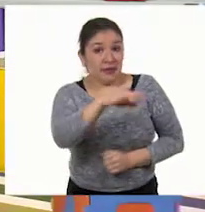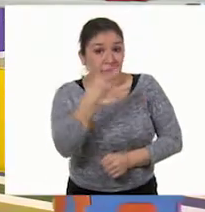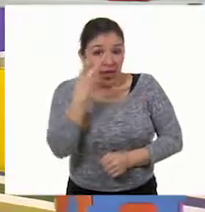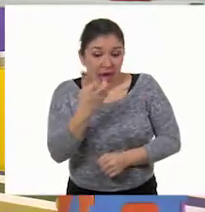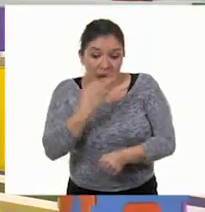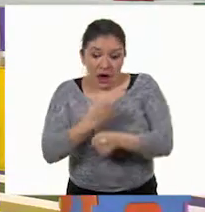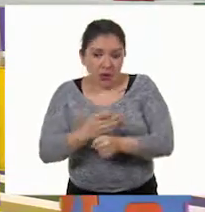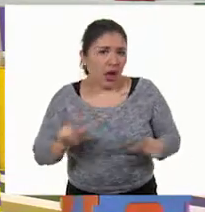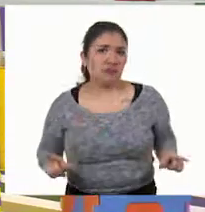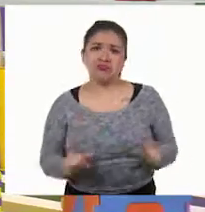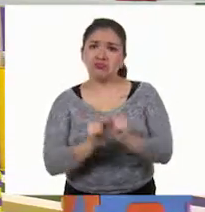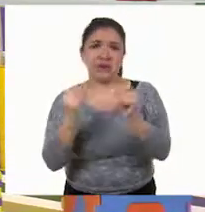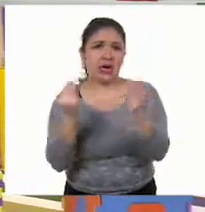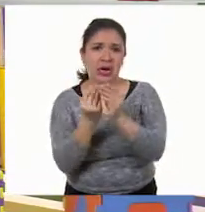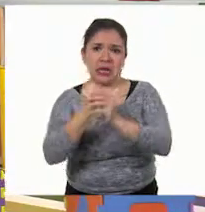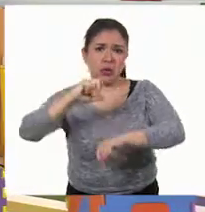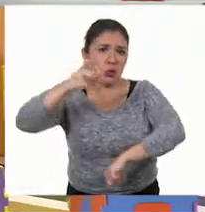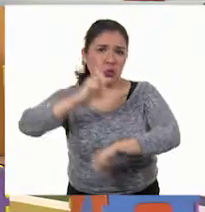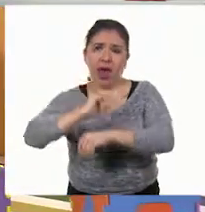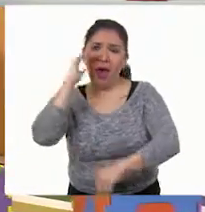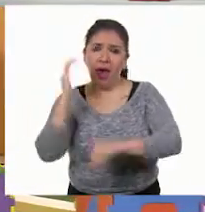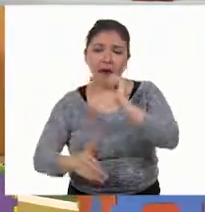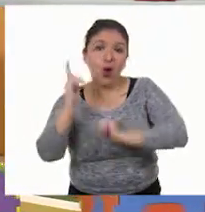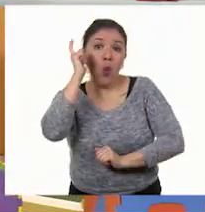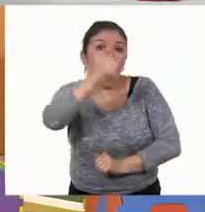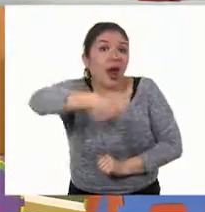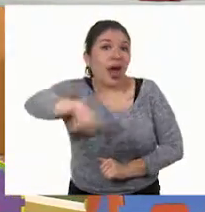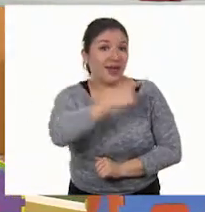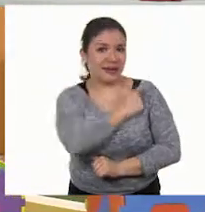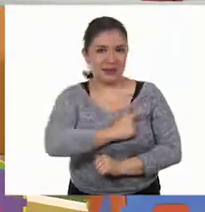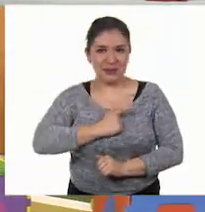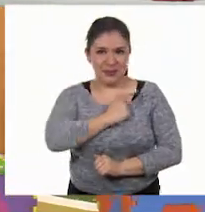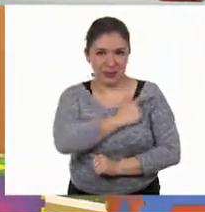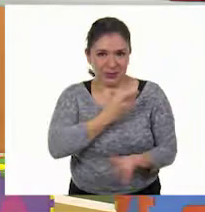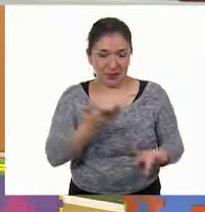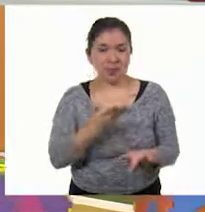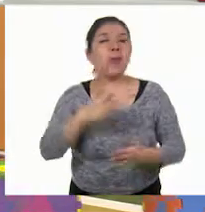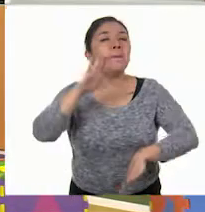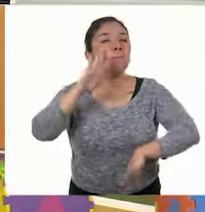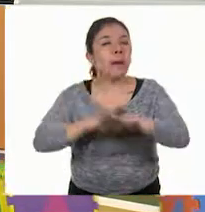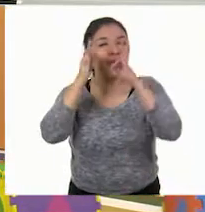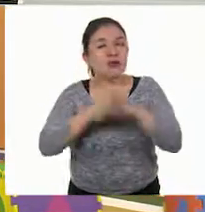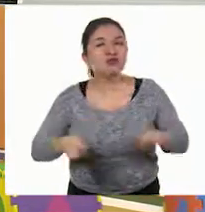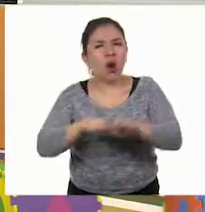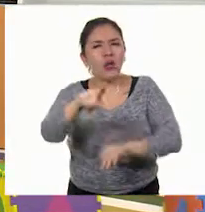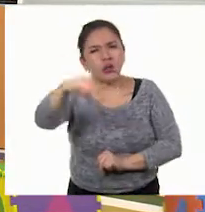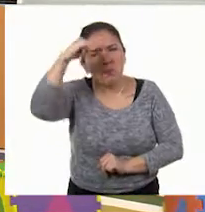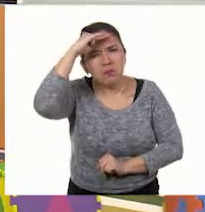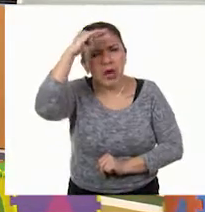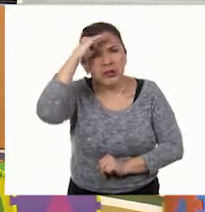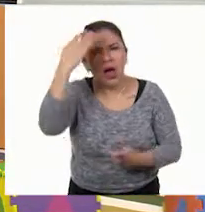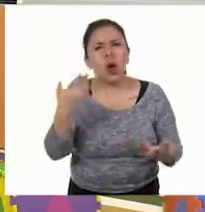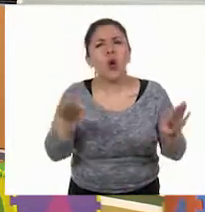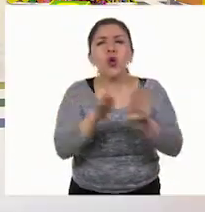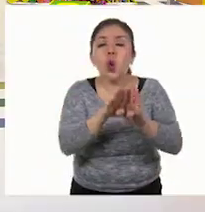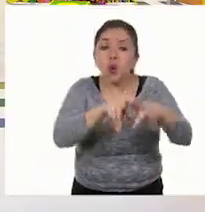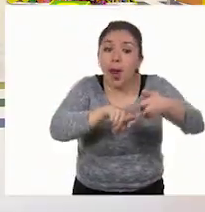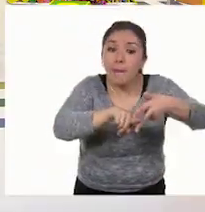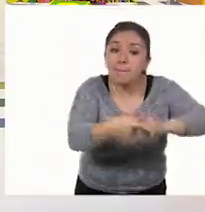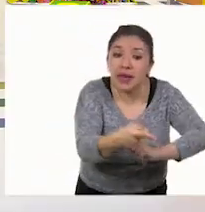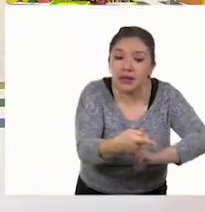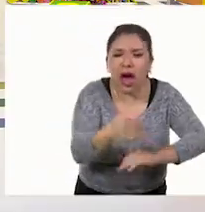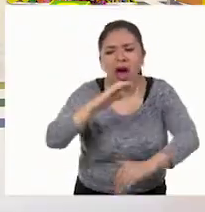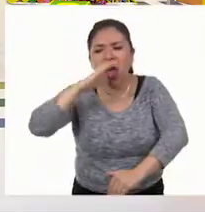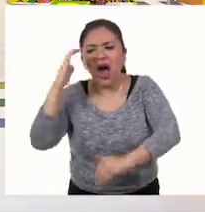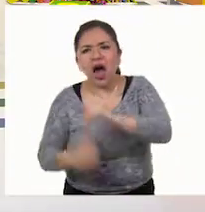esto terminamos la sesión de hoy. Espero que les haya gustado y que sobre todo hayamos reflexionado sobre cómo inician y